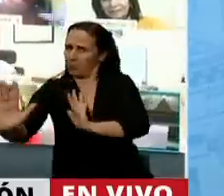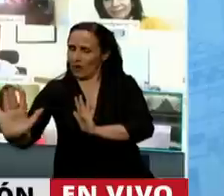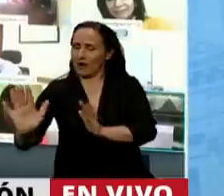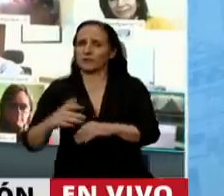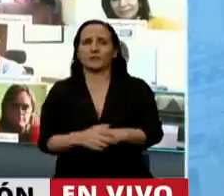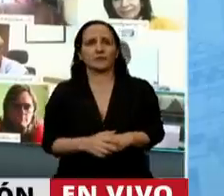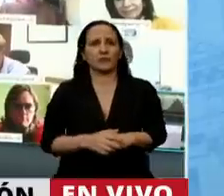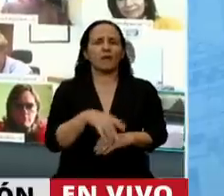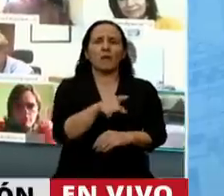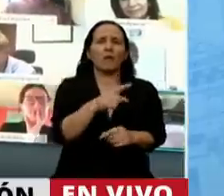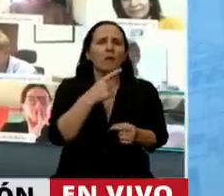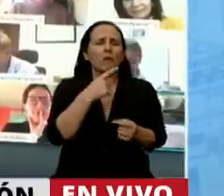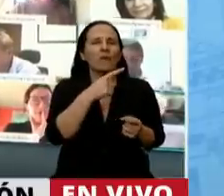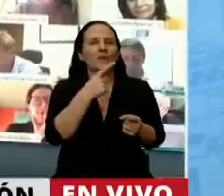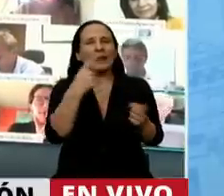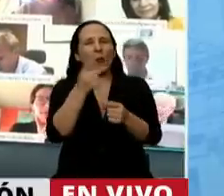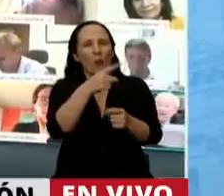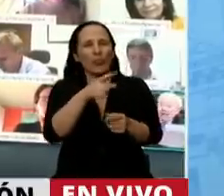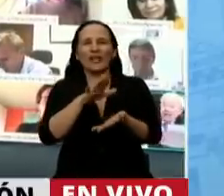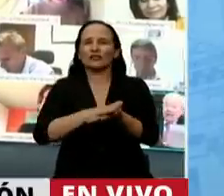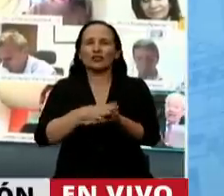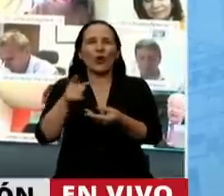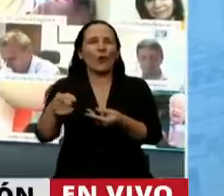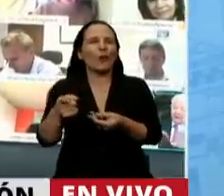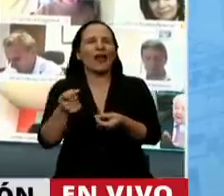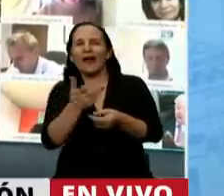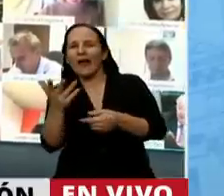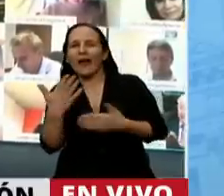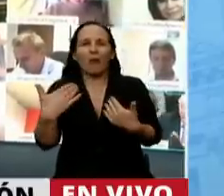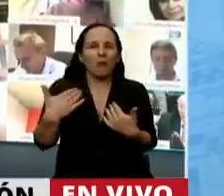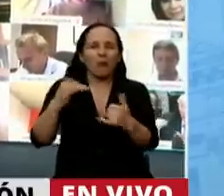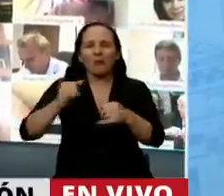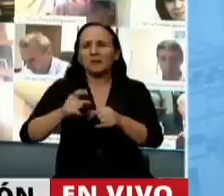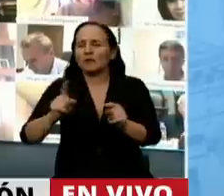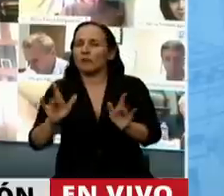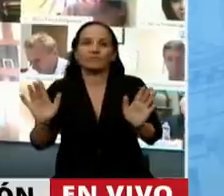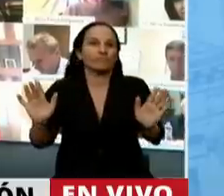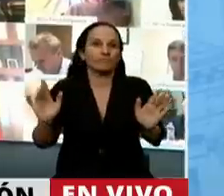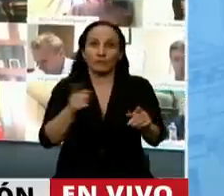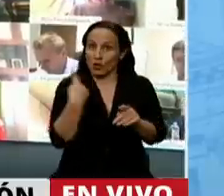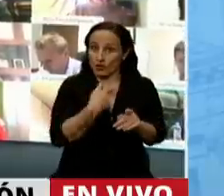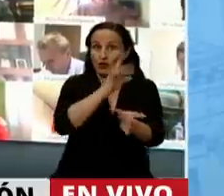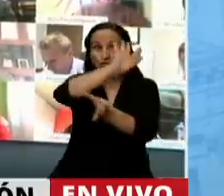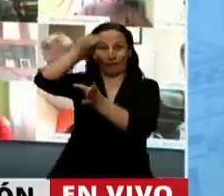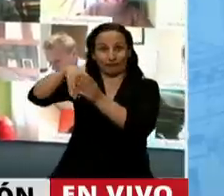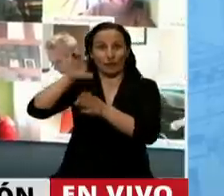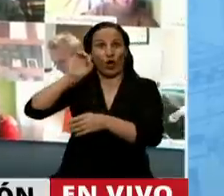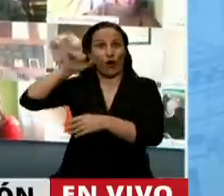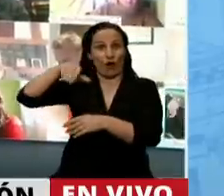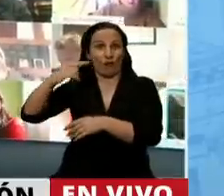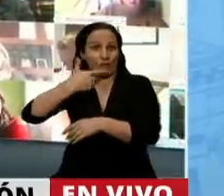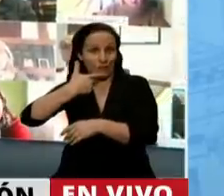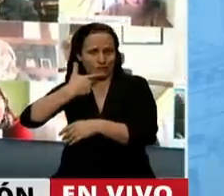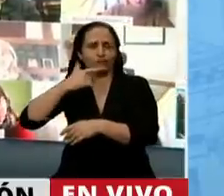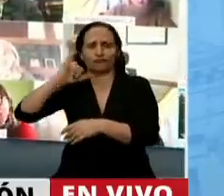consulta sobre la disponibilidad, nosotros pertenecemos a la Organización Mundial de la Salud, ahí